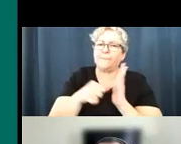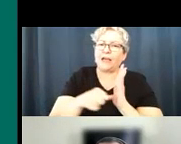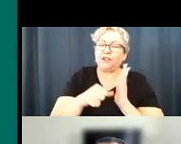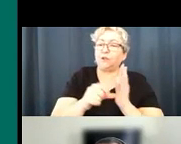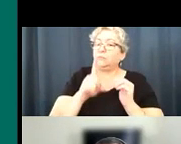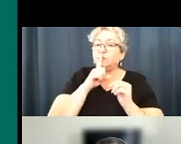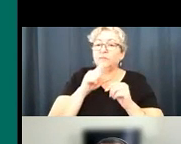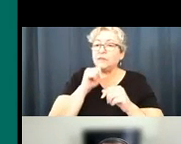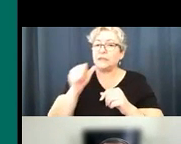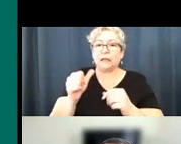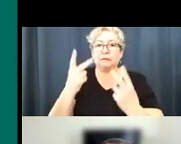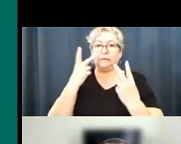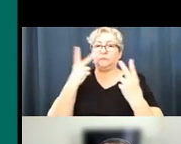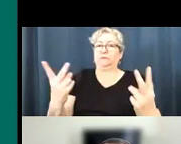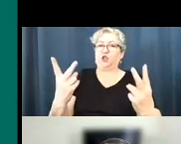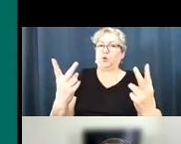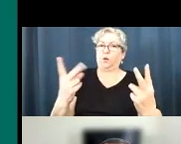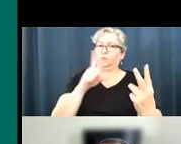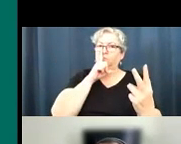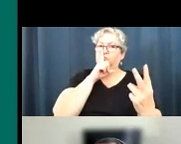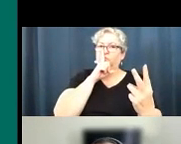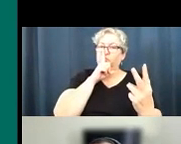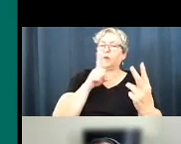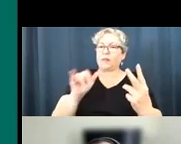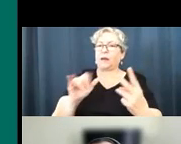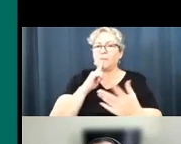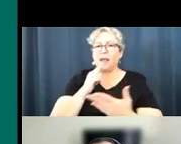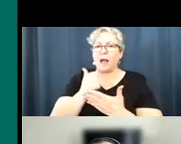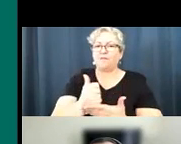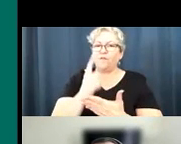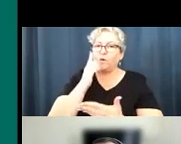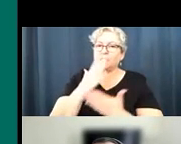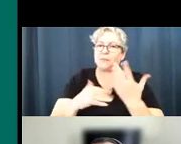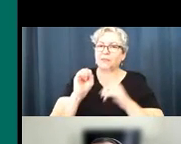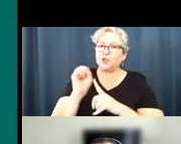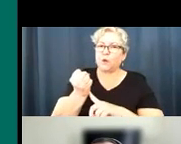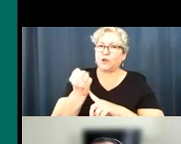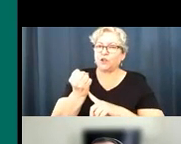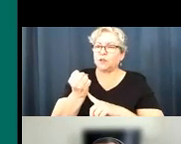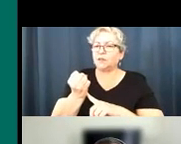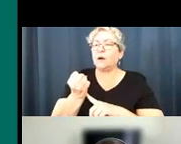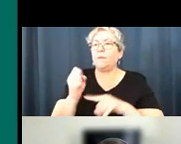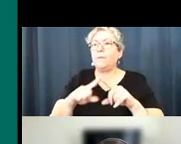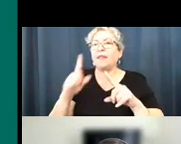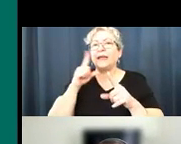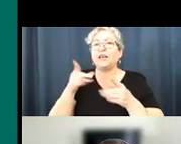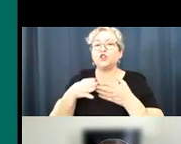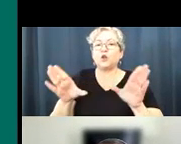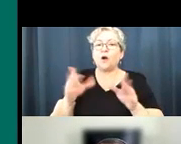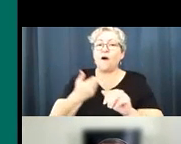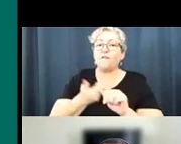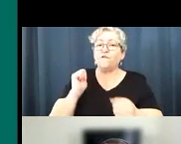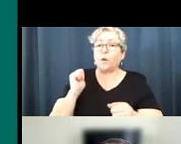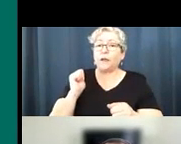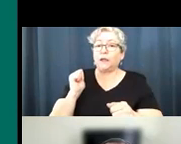contenido adicional que no se puede ver visualmente. Y eso puede ayudar en algunas circunstancias, pero en